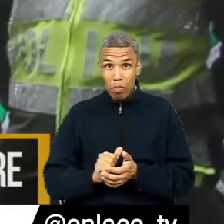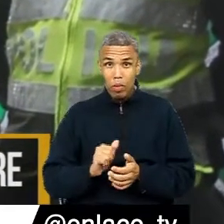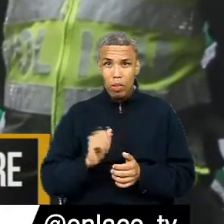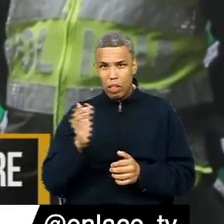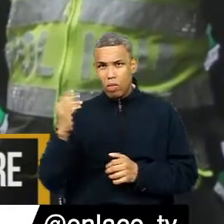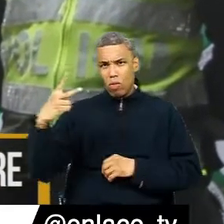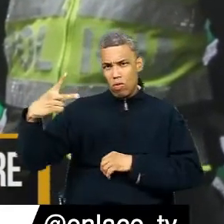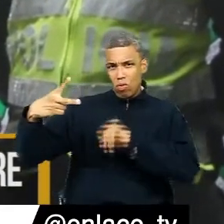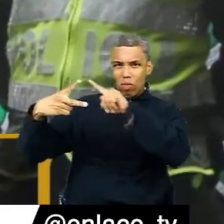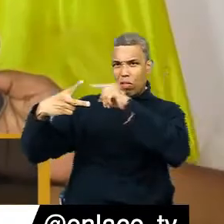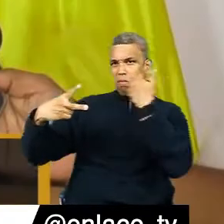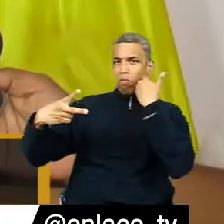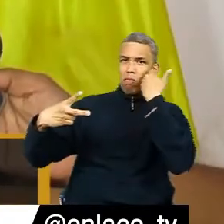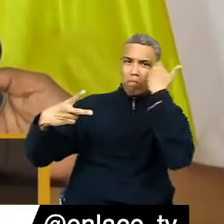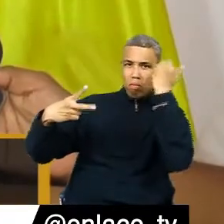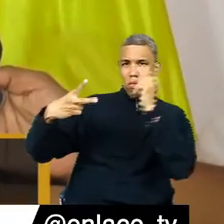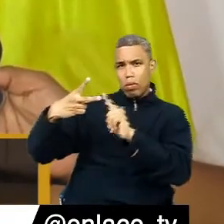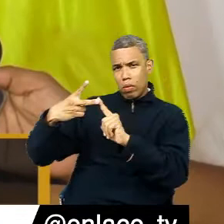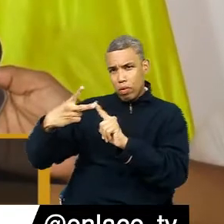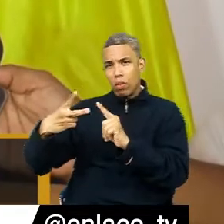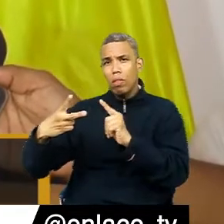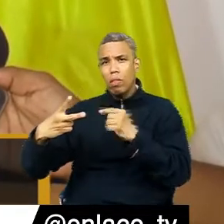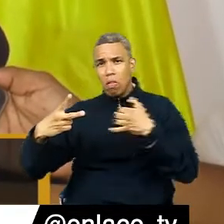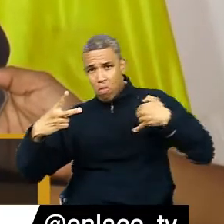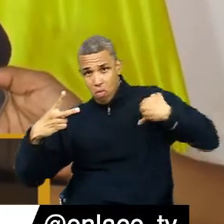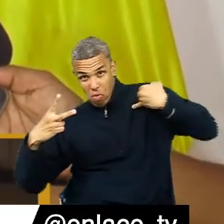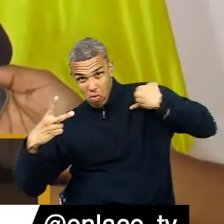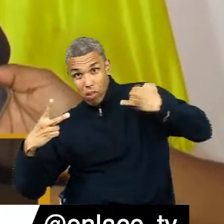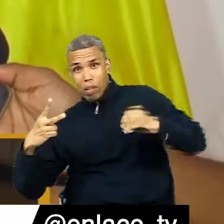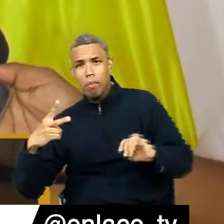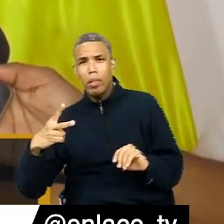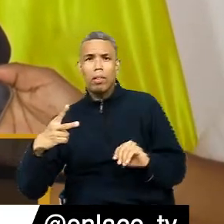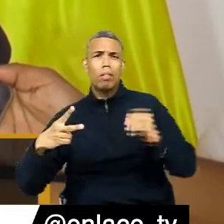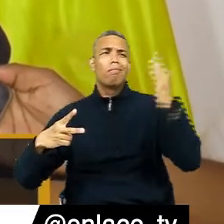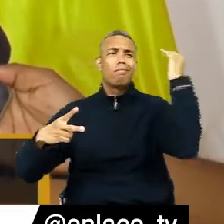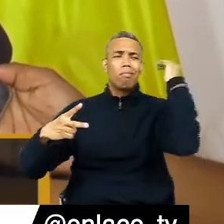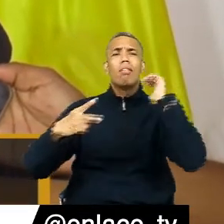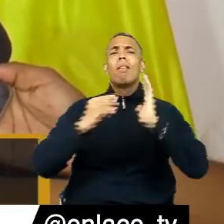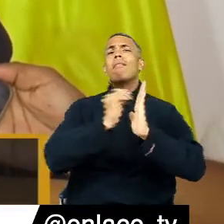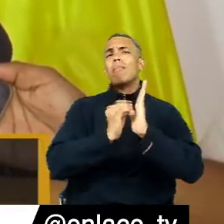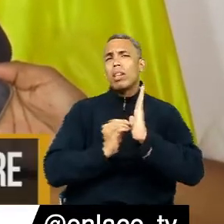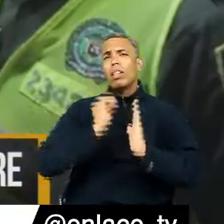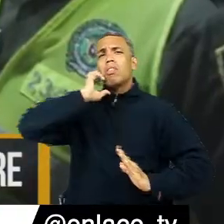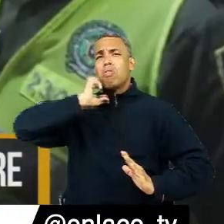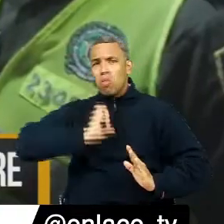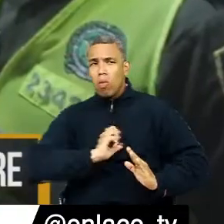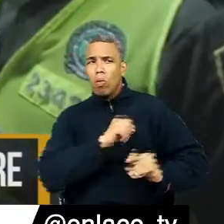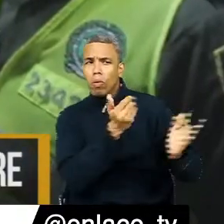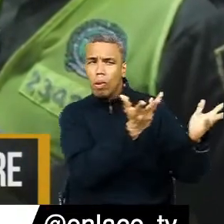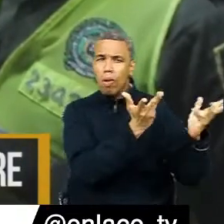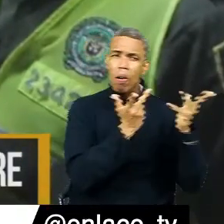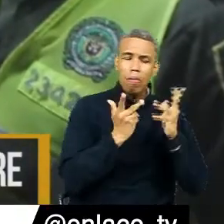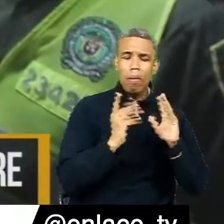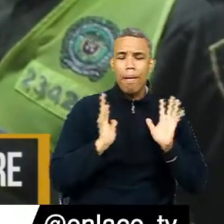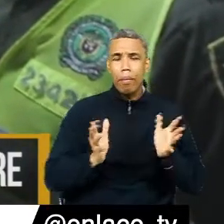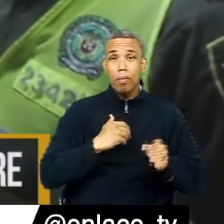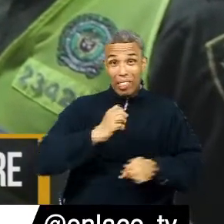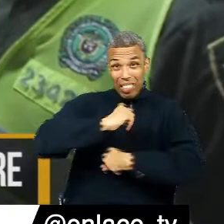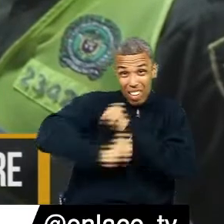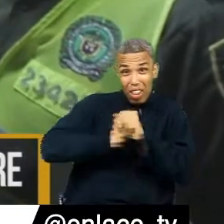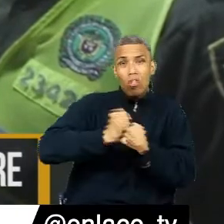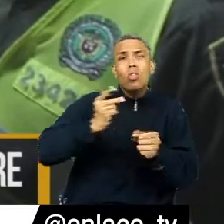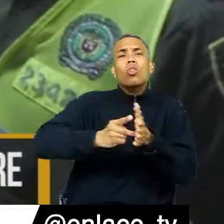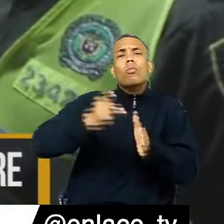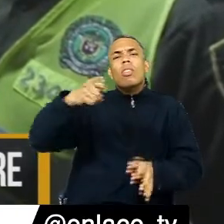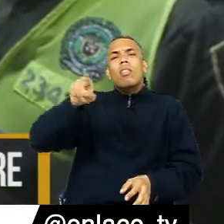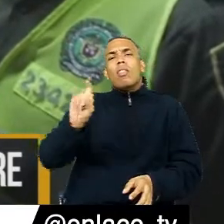adulto, muy seguramente pues habían realizado otros hechos similares sobre esta zona. En lo corrido de 2016, las